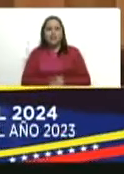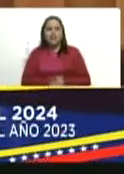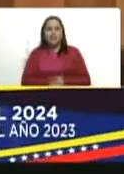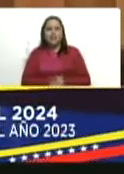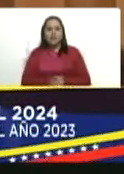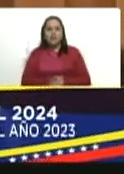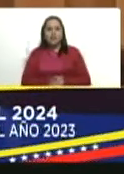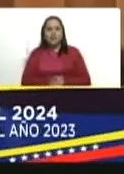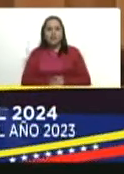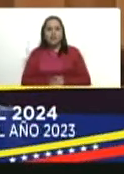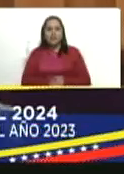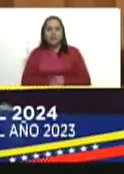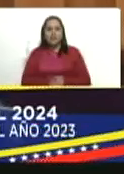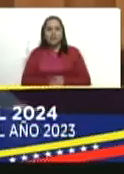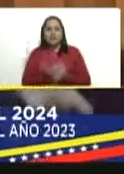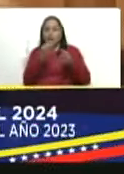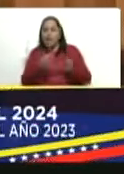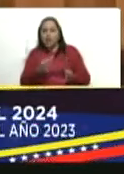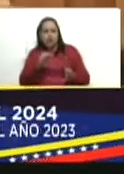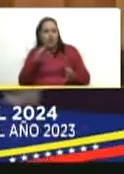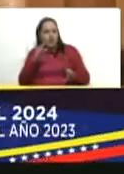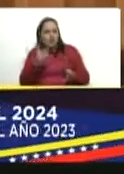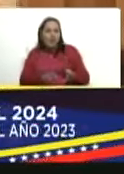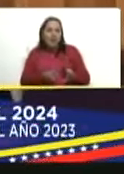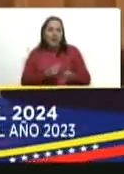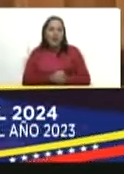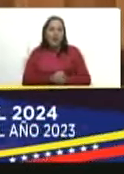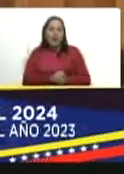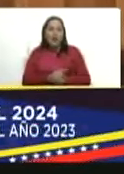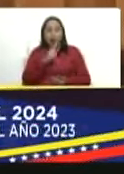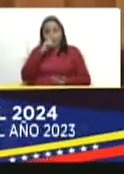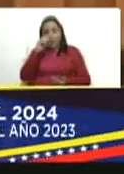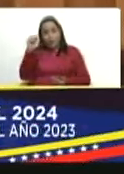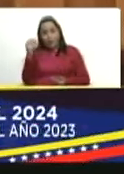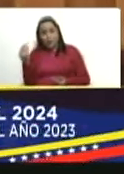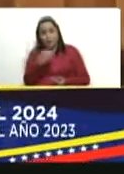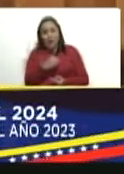Realmente no debería ser Maduro Postcat, debería ser Maduro y Silvia Postcat.